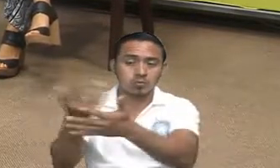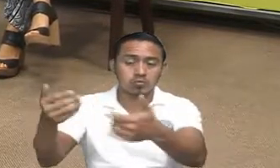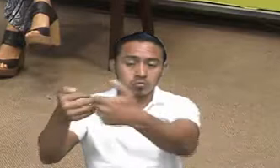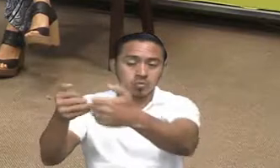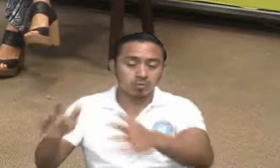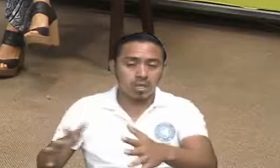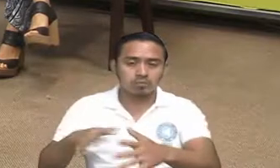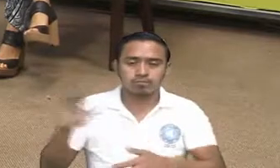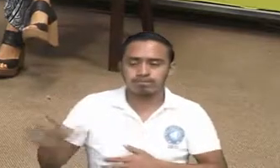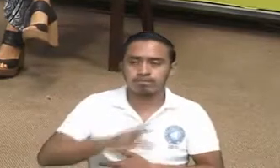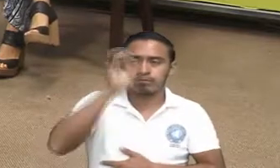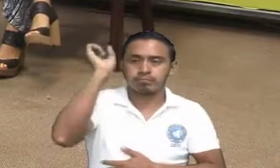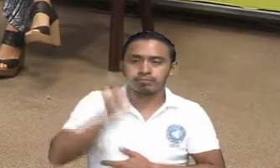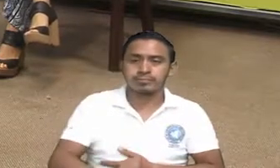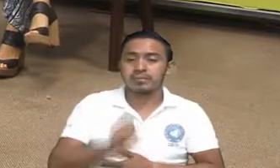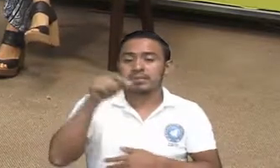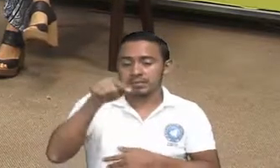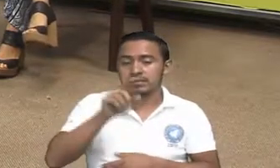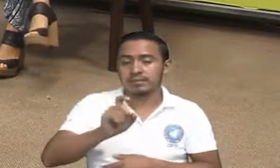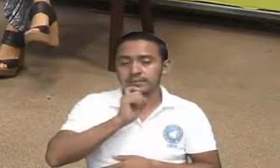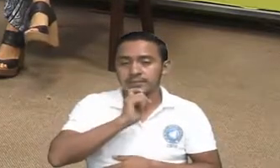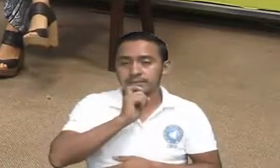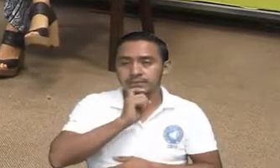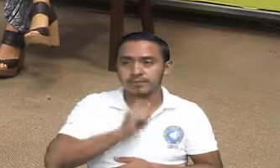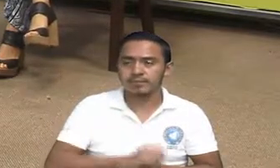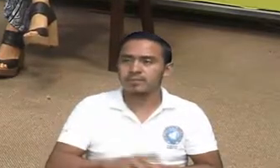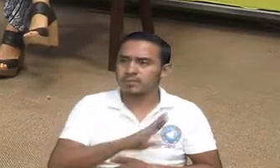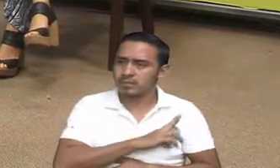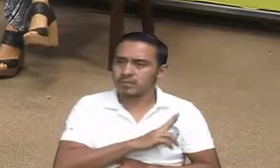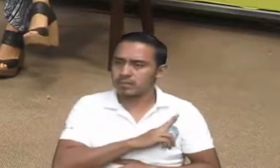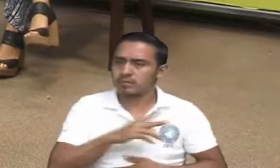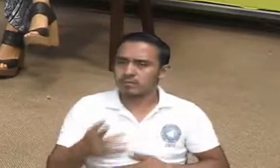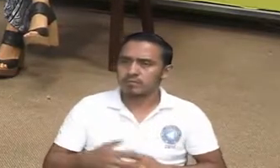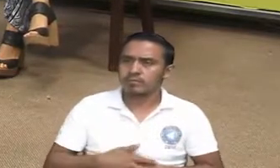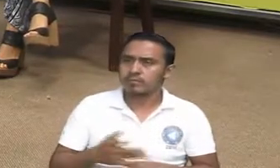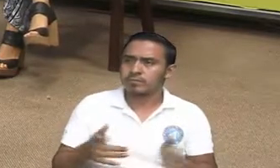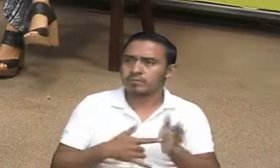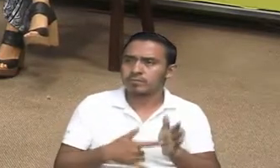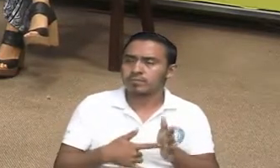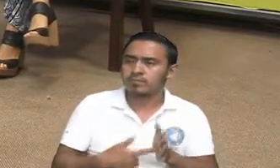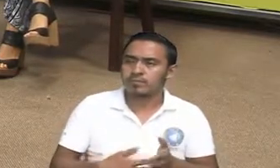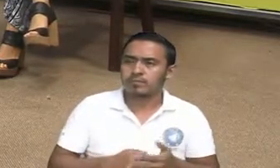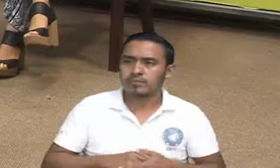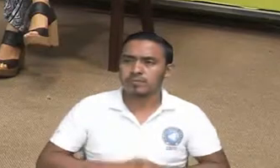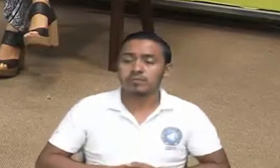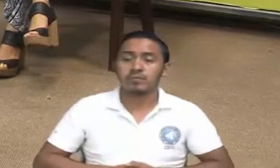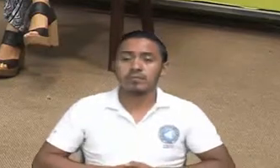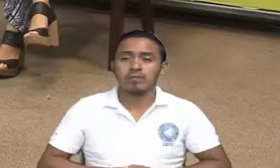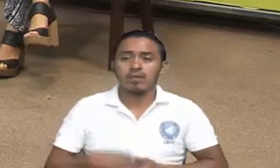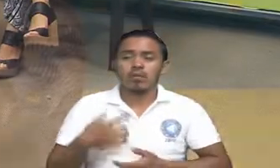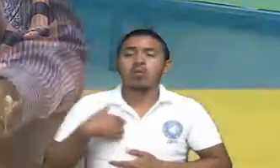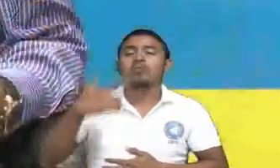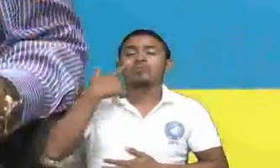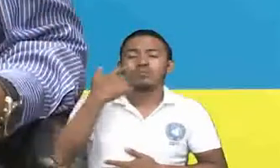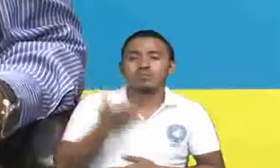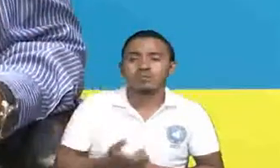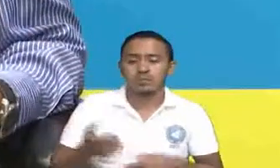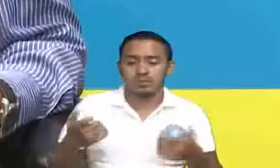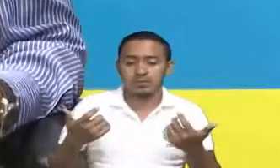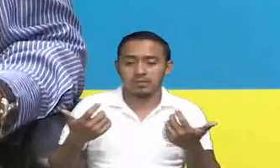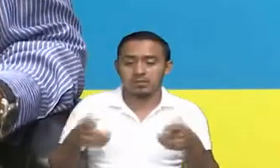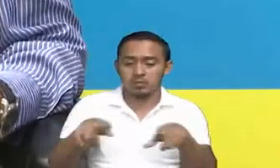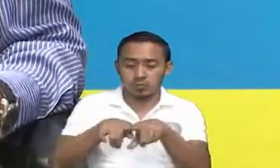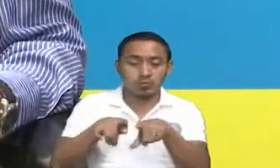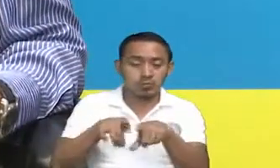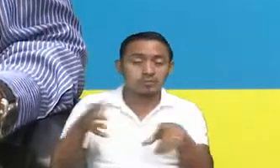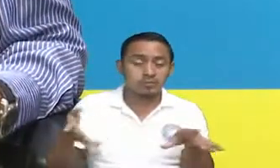de los celos también está inmerso ahí. Suele pasar también, licenciada, por ejemplo, conocí de una pareja que, por